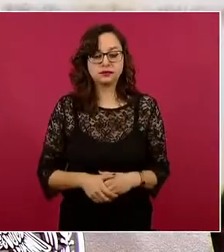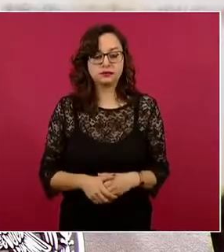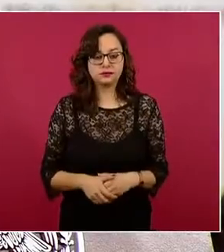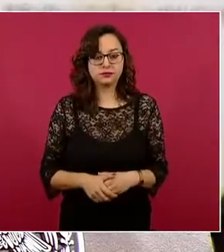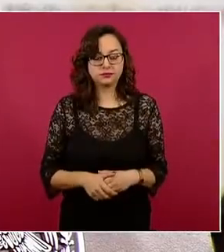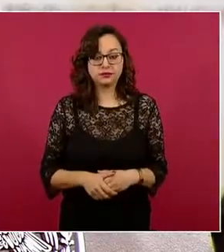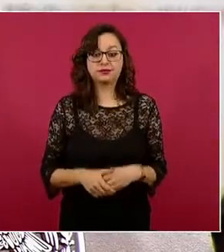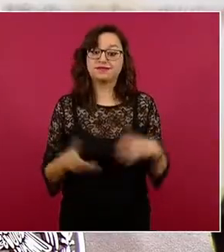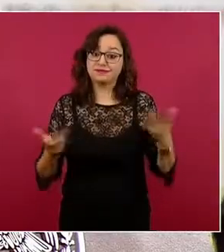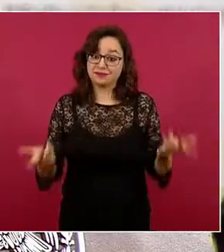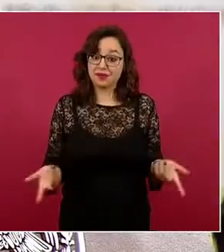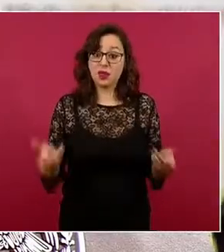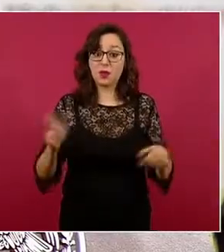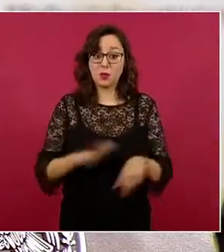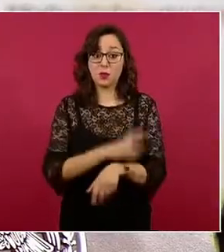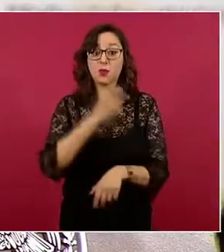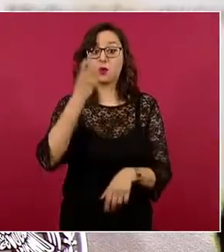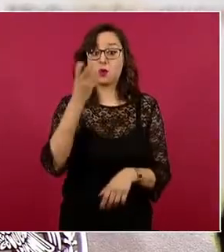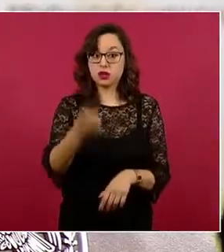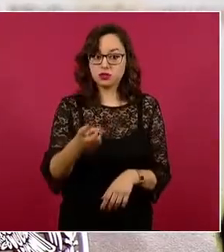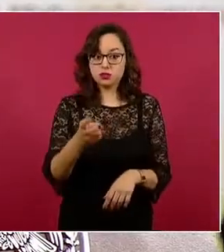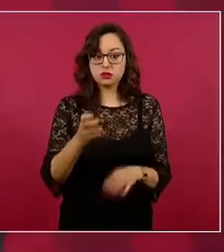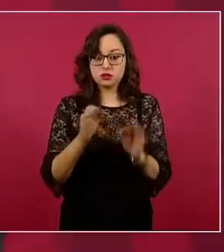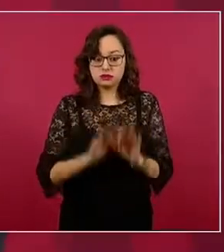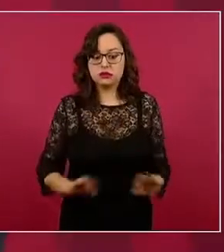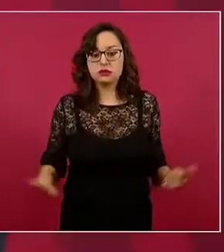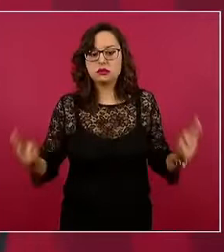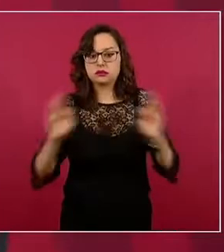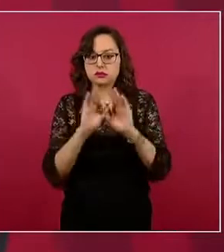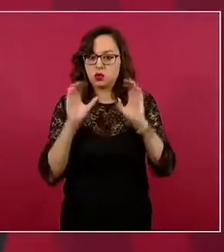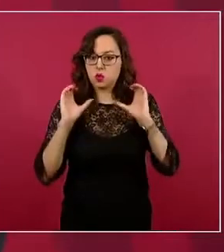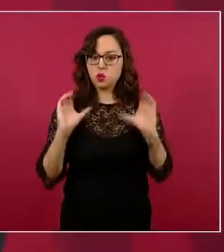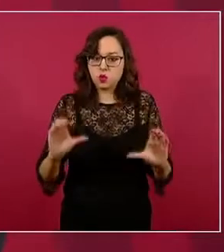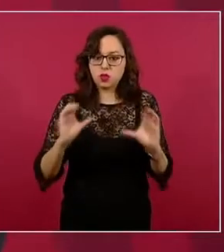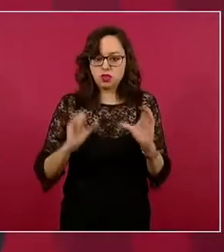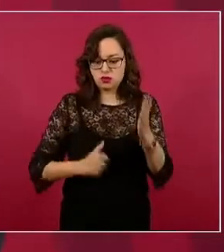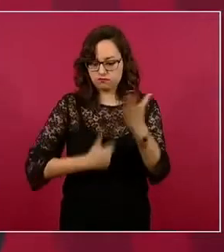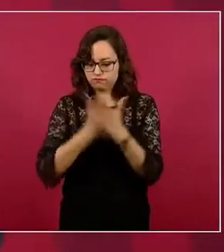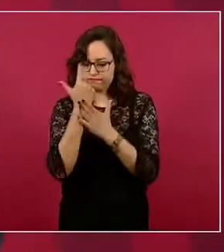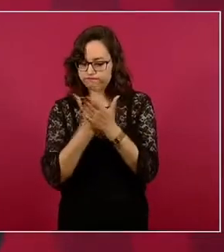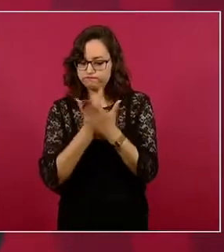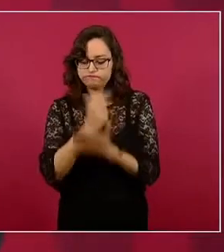Entonces, por eso es muy importante la disciplina financiera